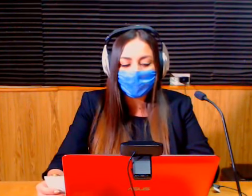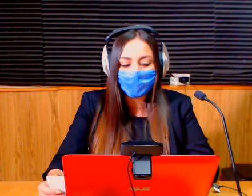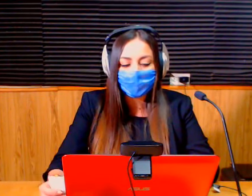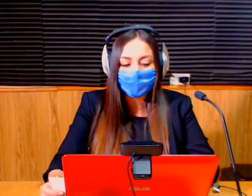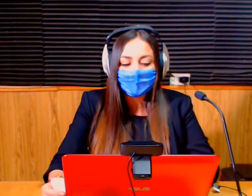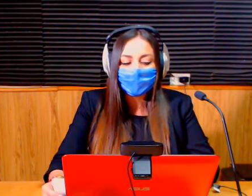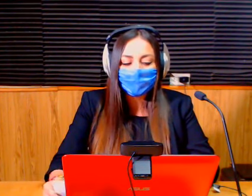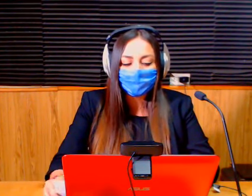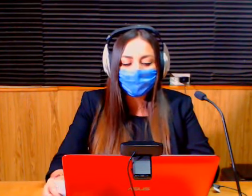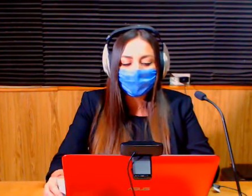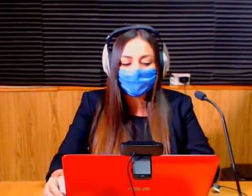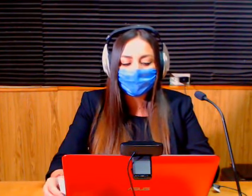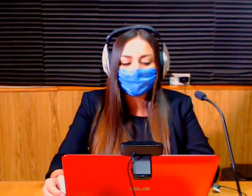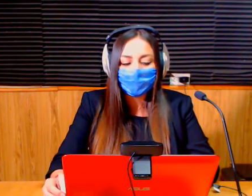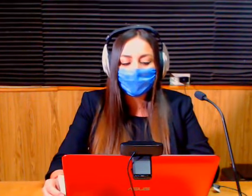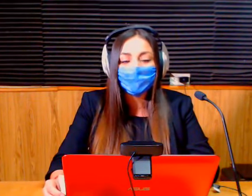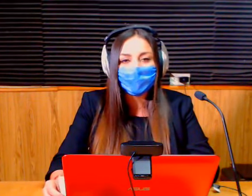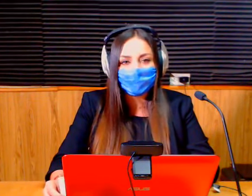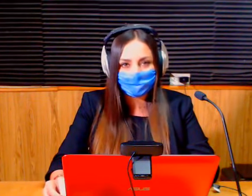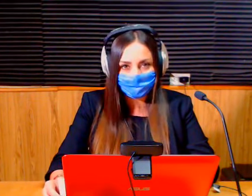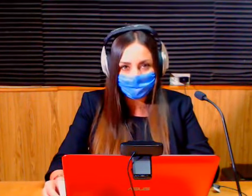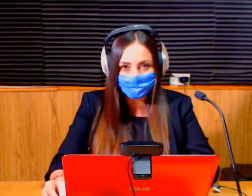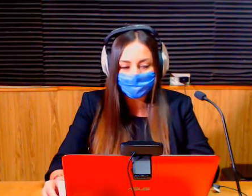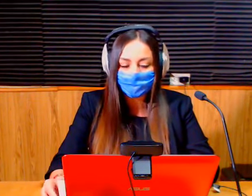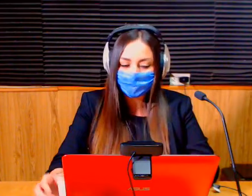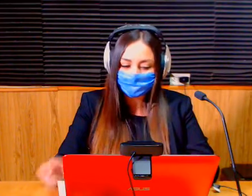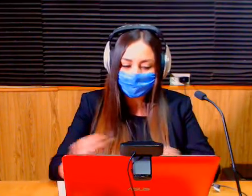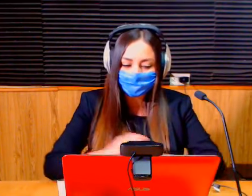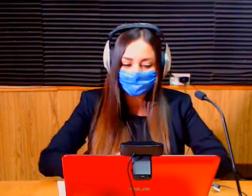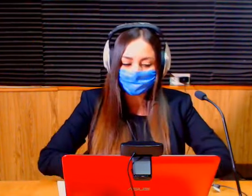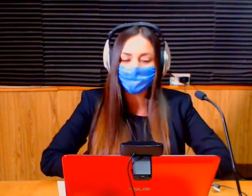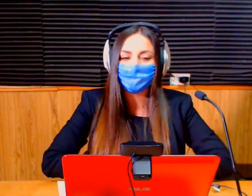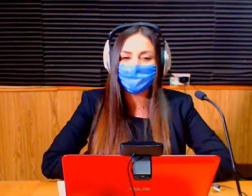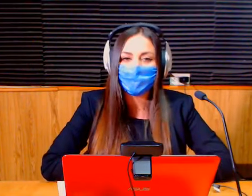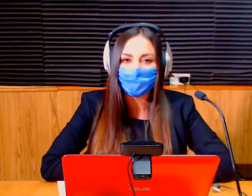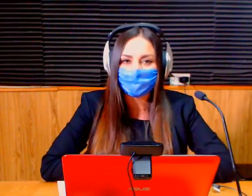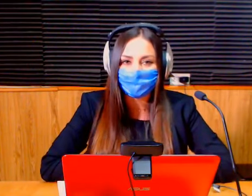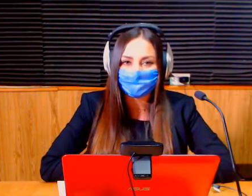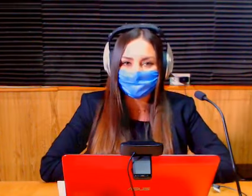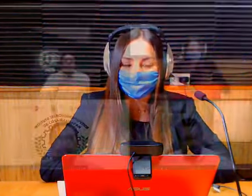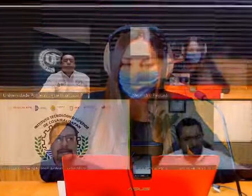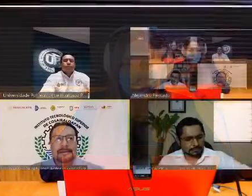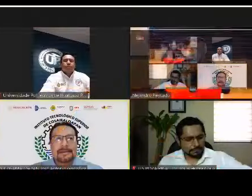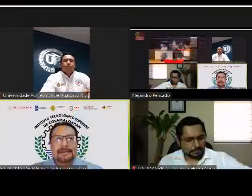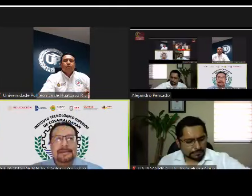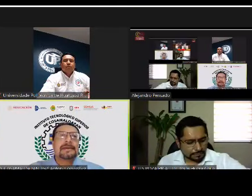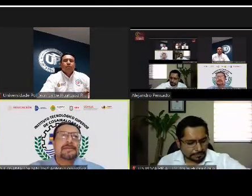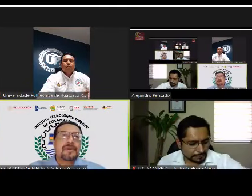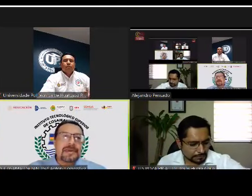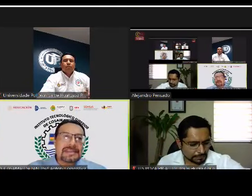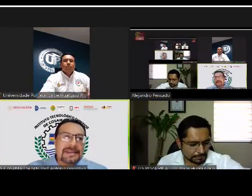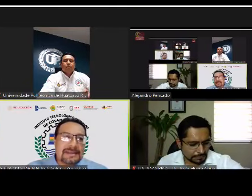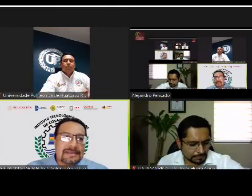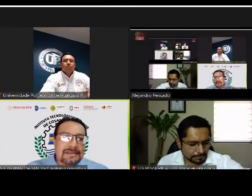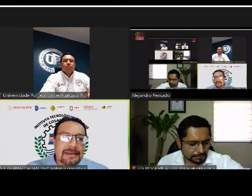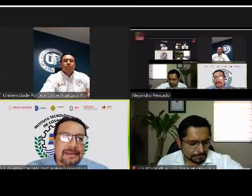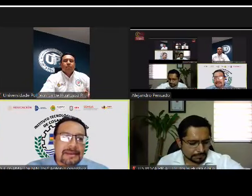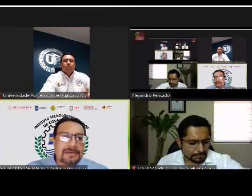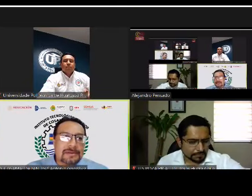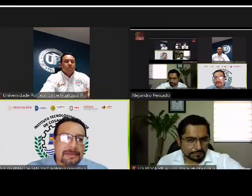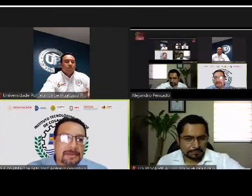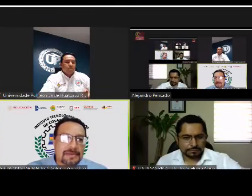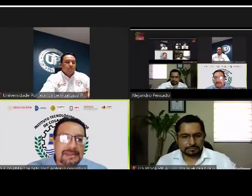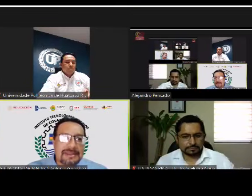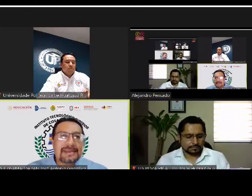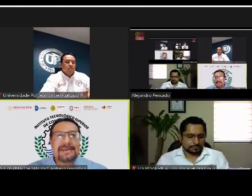de Cosamaloapan, el doctor José Antonio González Rodríguez. Muy buenas tardes, doctor, ¿cómo se encuentra? Muy buenas tardes,